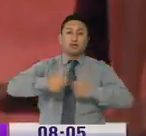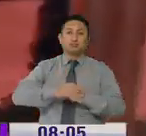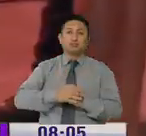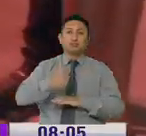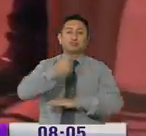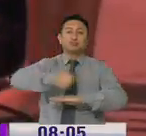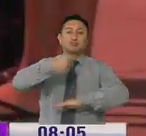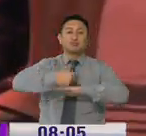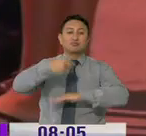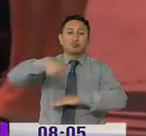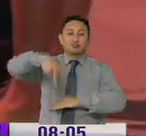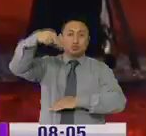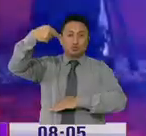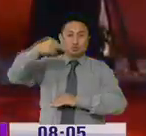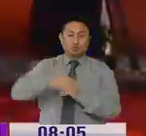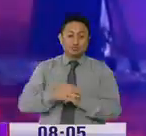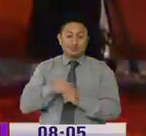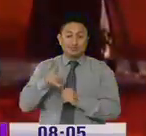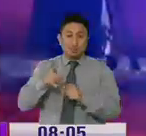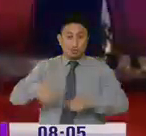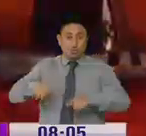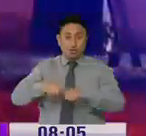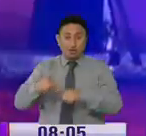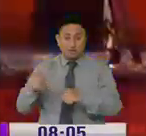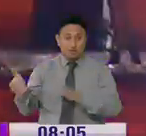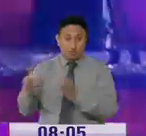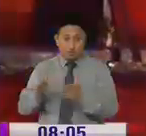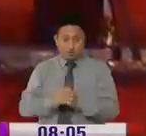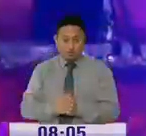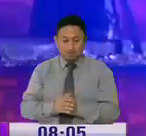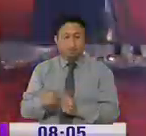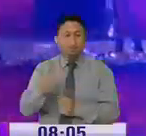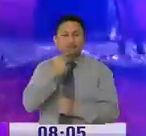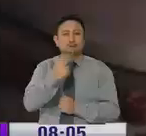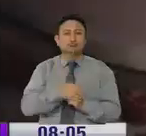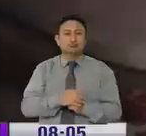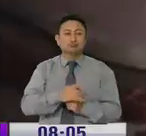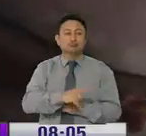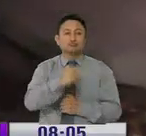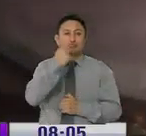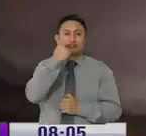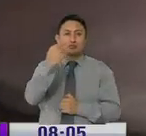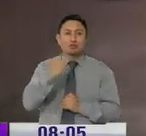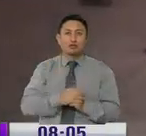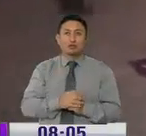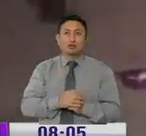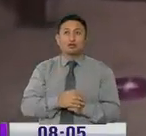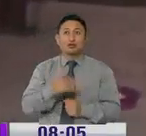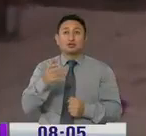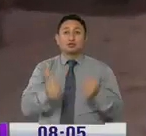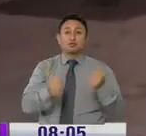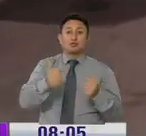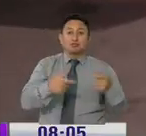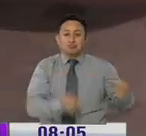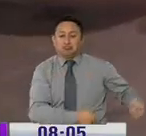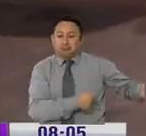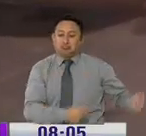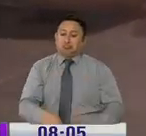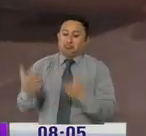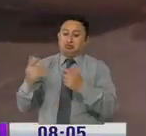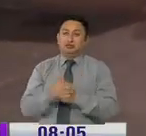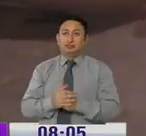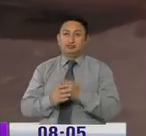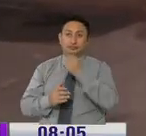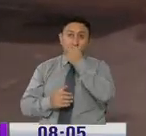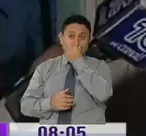Guasmo Norte, sector donde ocurrió el crimen, manifiestan que el hombre fue lanzado desde un vehículo. Estaba ya acostado